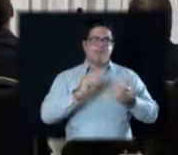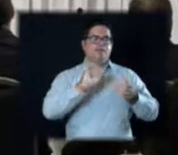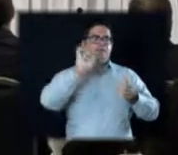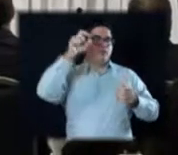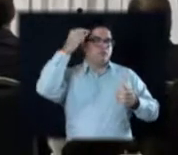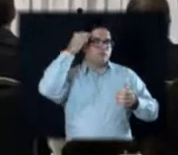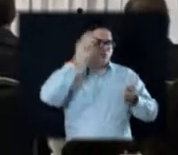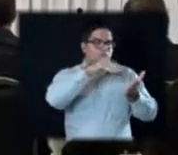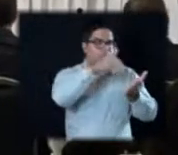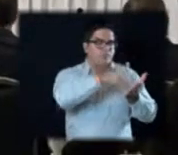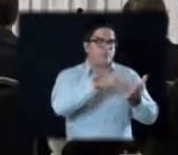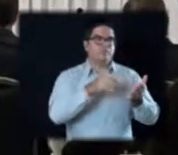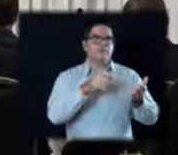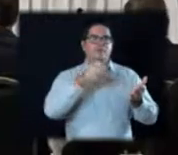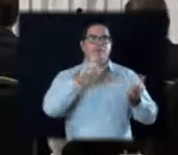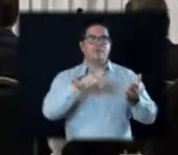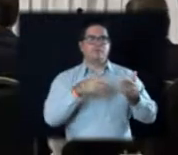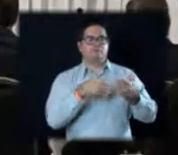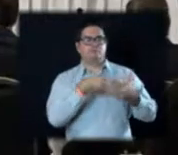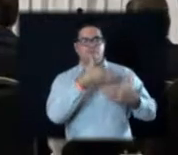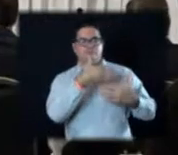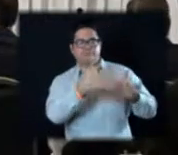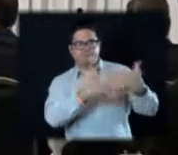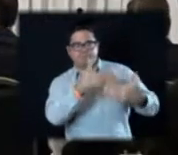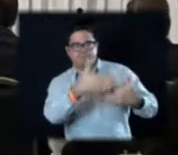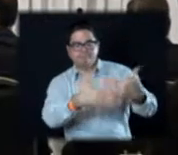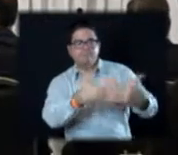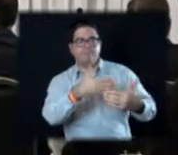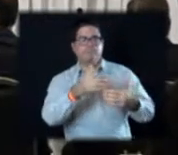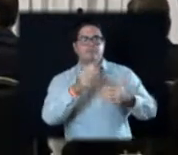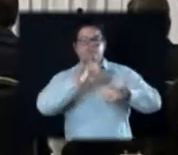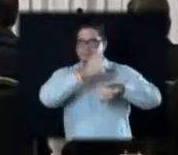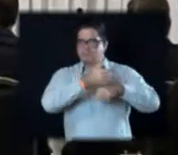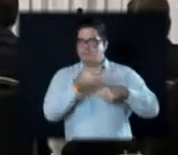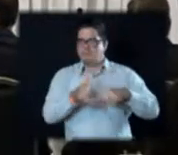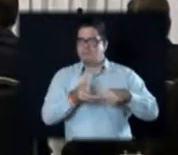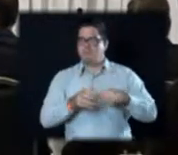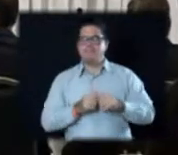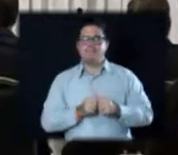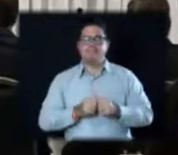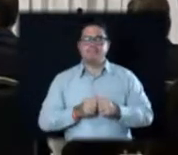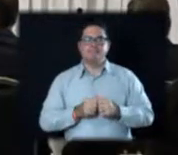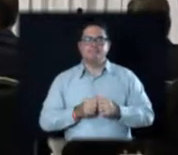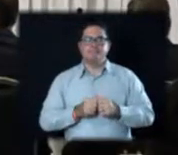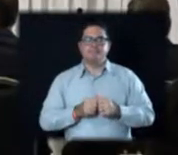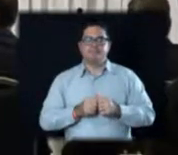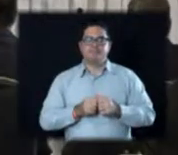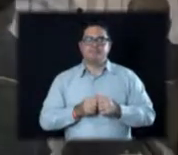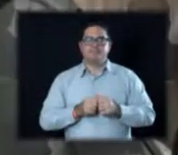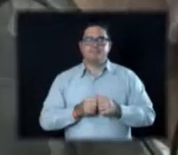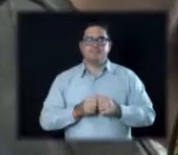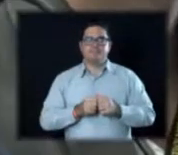Para los gobiernos centrales debemos seguir el proceso que se ha establecido y básicamente